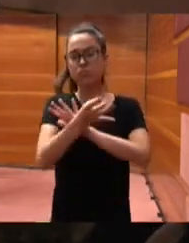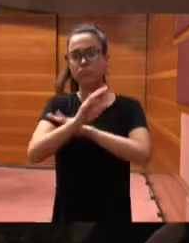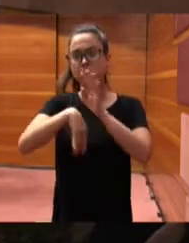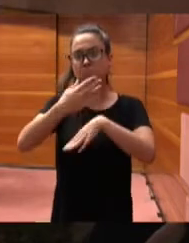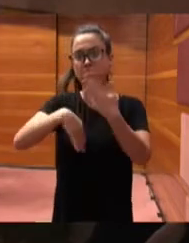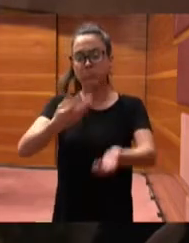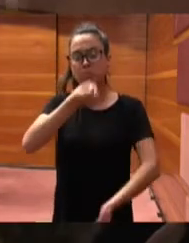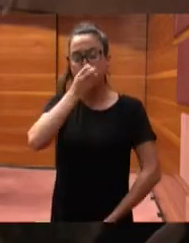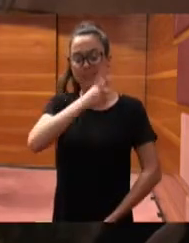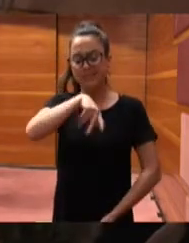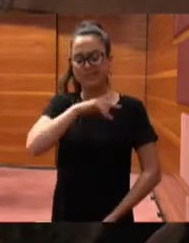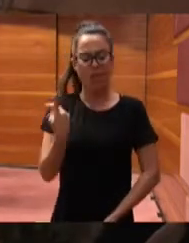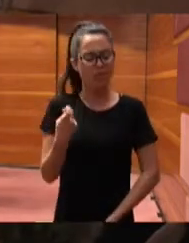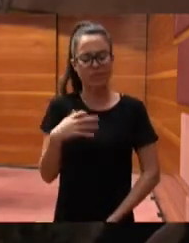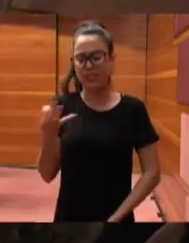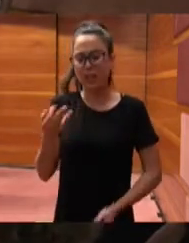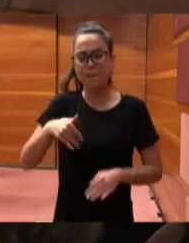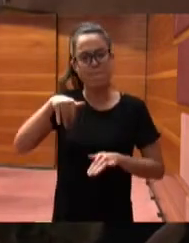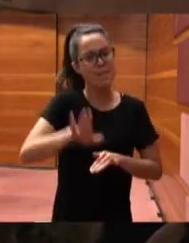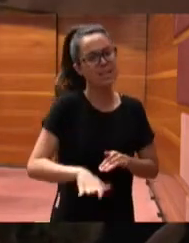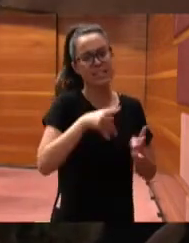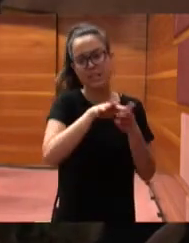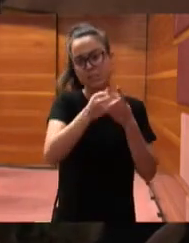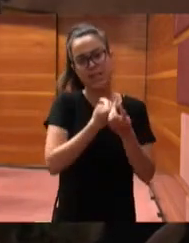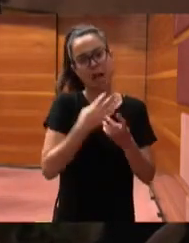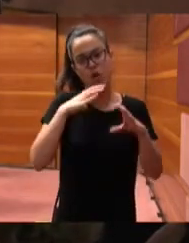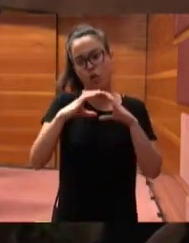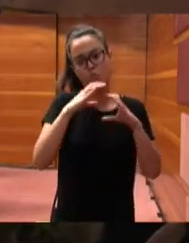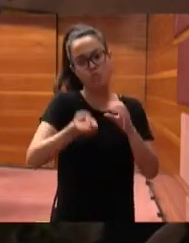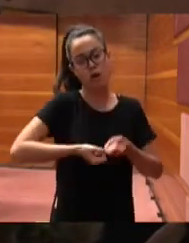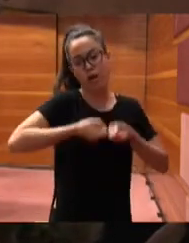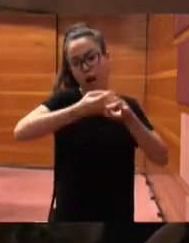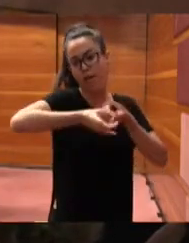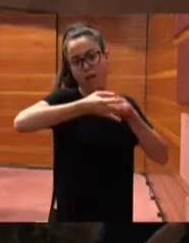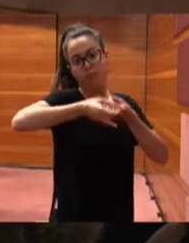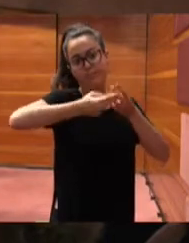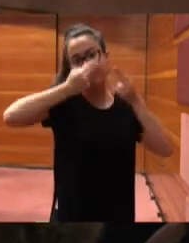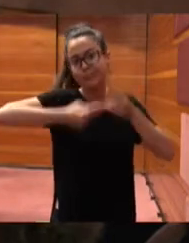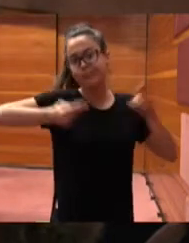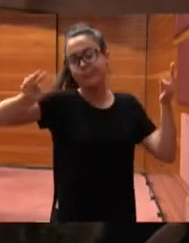dar? Primer paso, la transparencia comunicada. ¿Cómo se comunica bien la transparencia?